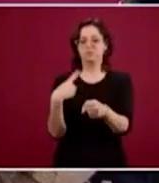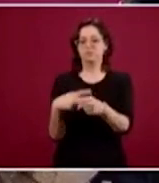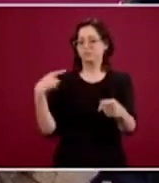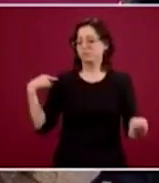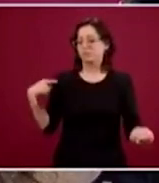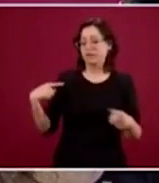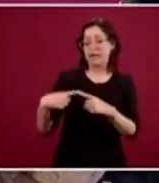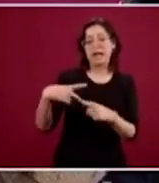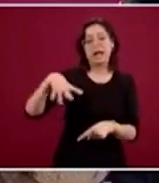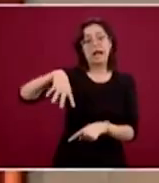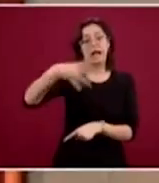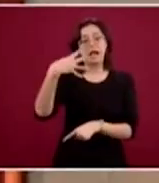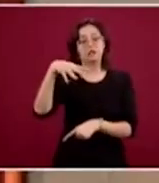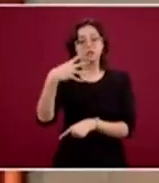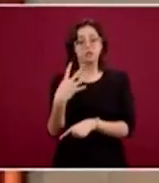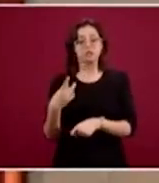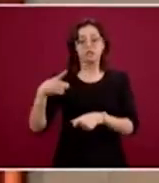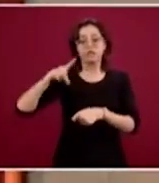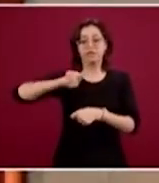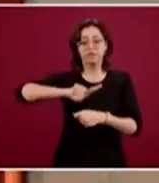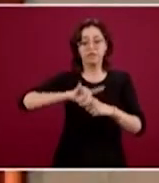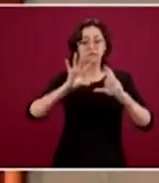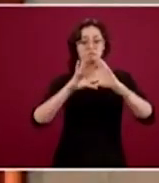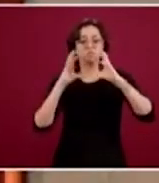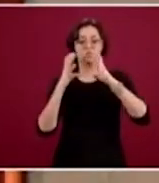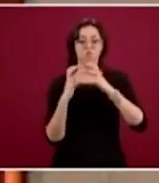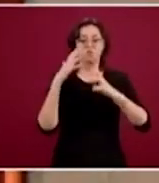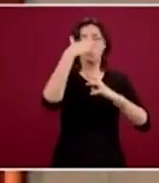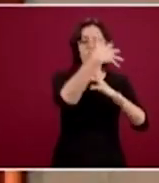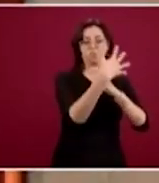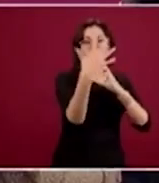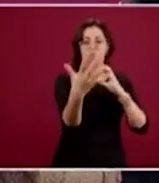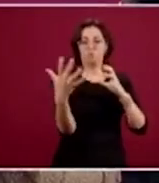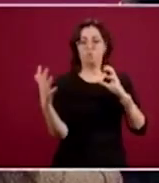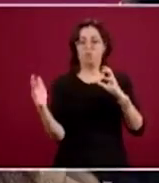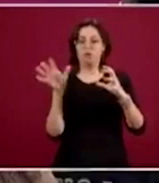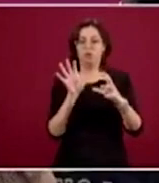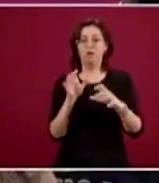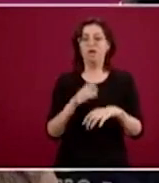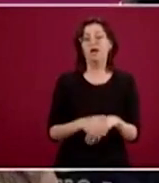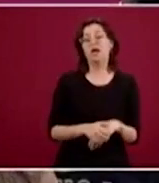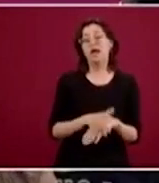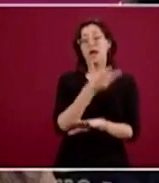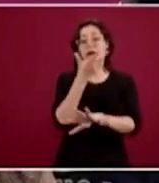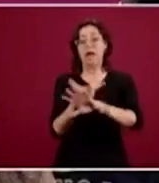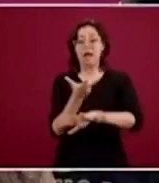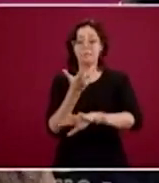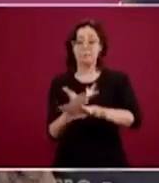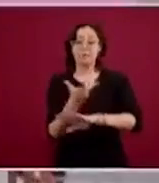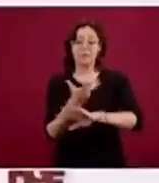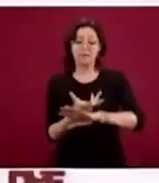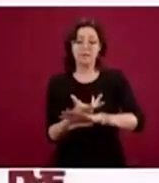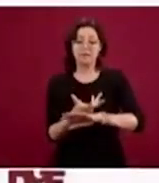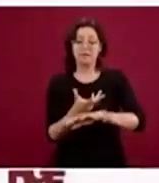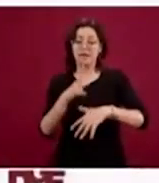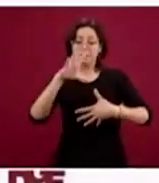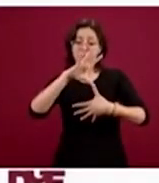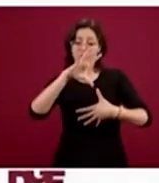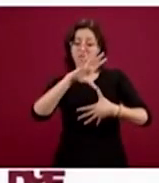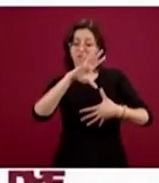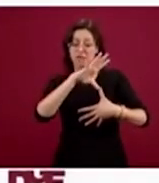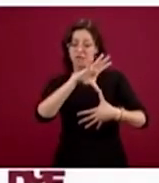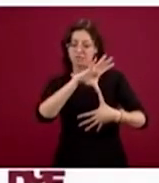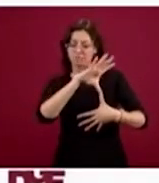últimos 14 días por cada una de las regiones vean como la región de las américas está casi casi ya